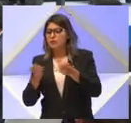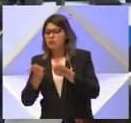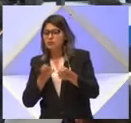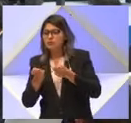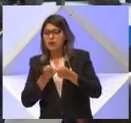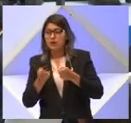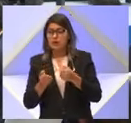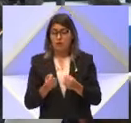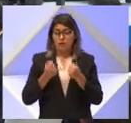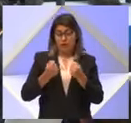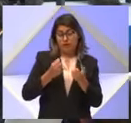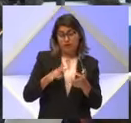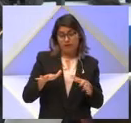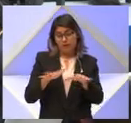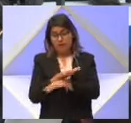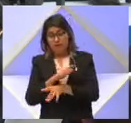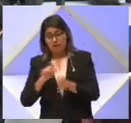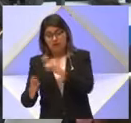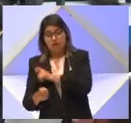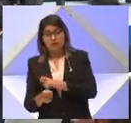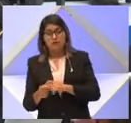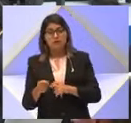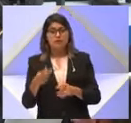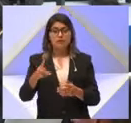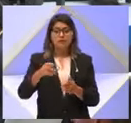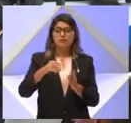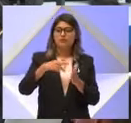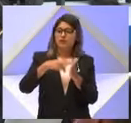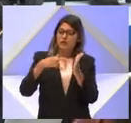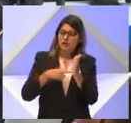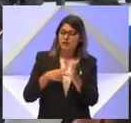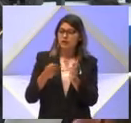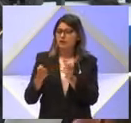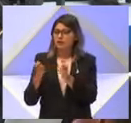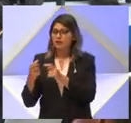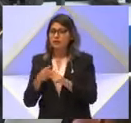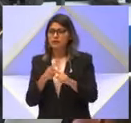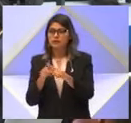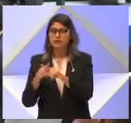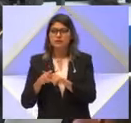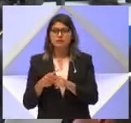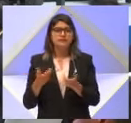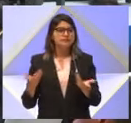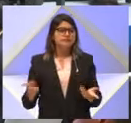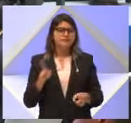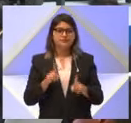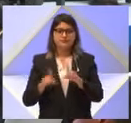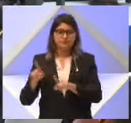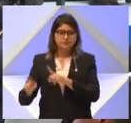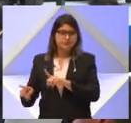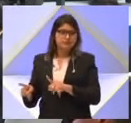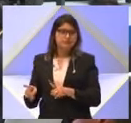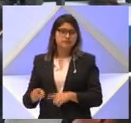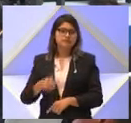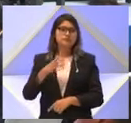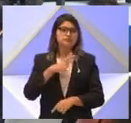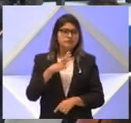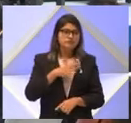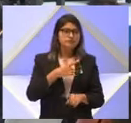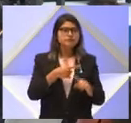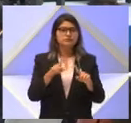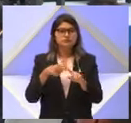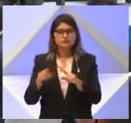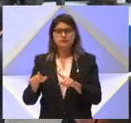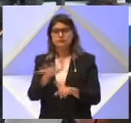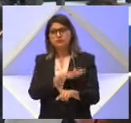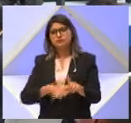ni imprevistos en la manera en que se regula incertidumbre y las diferentes partes que hay en las diferentes áreas de